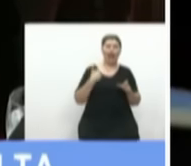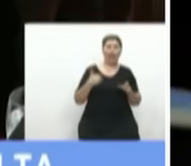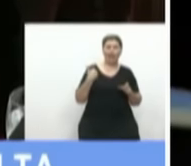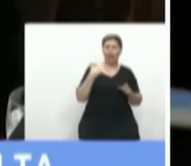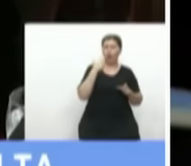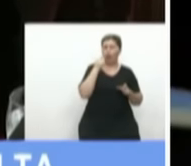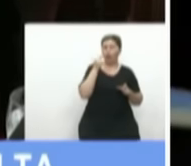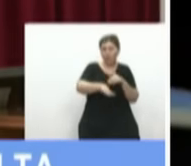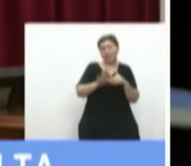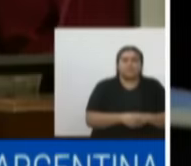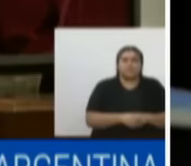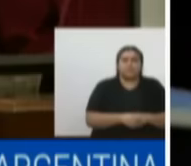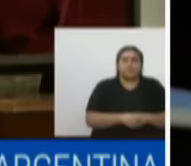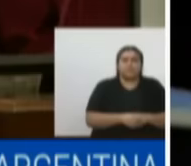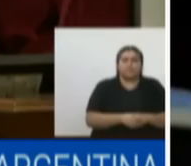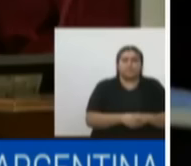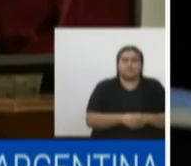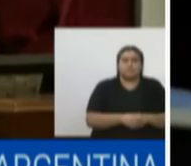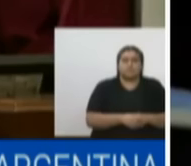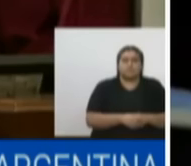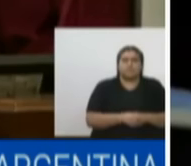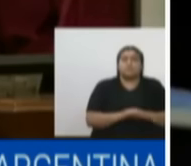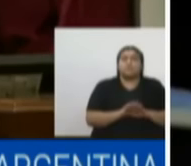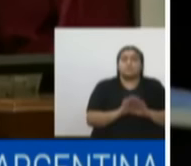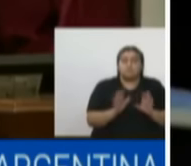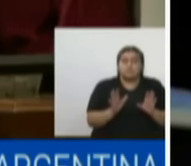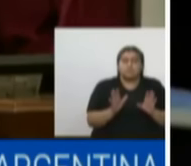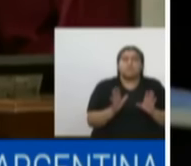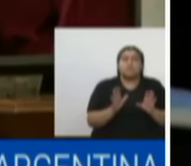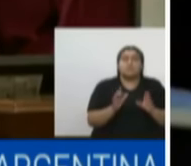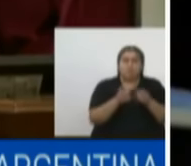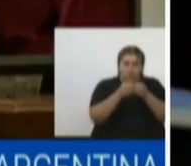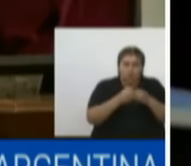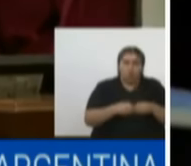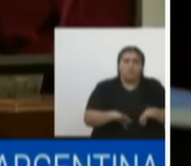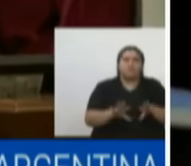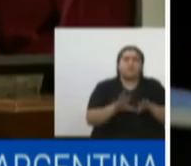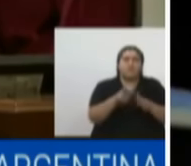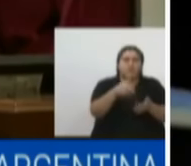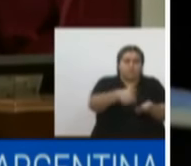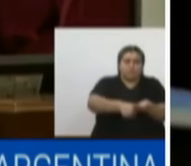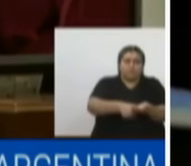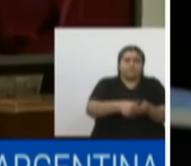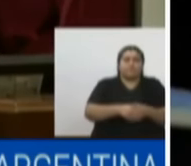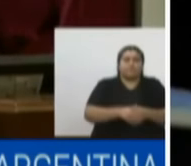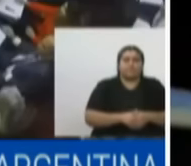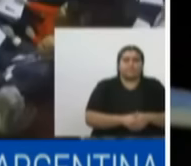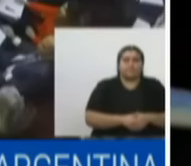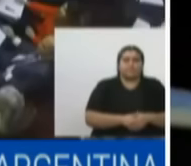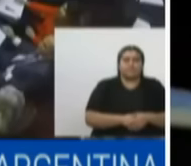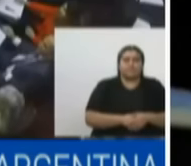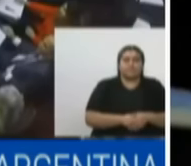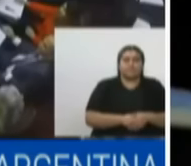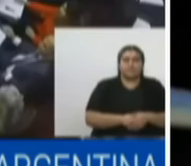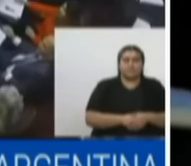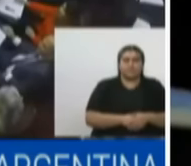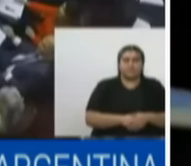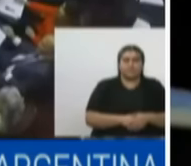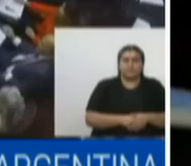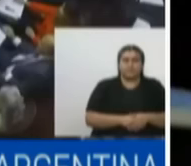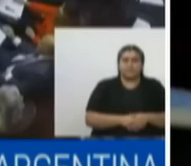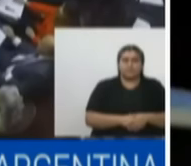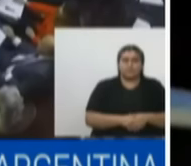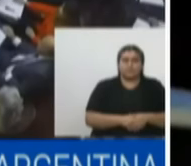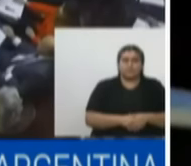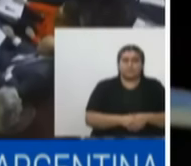reglamento, romper los compromisos. No había forma. Lo podía haber hecho en la extraordinaria, sí, porque el argumento decía, mire, señor, el